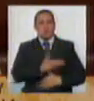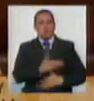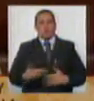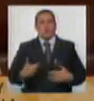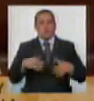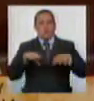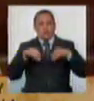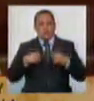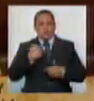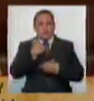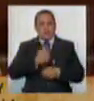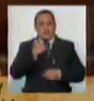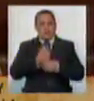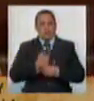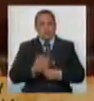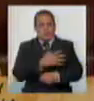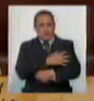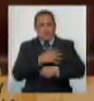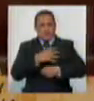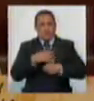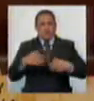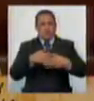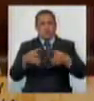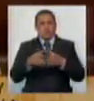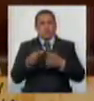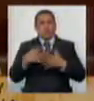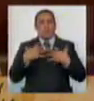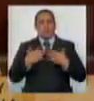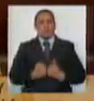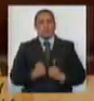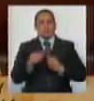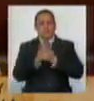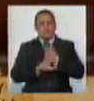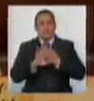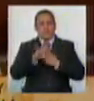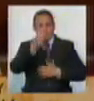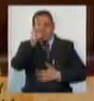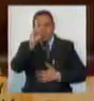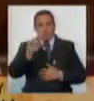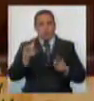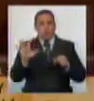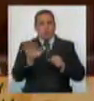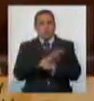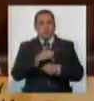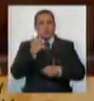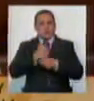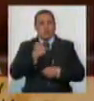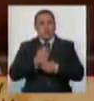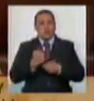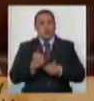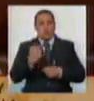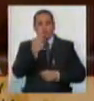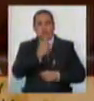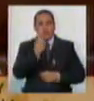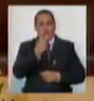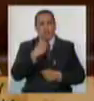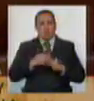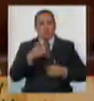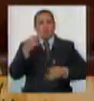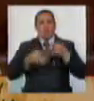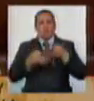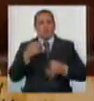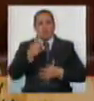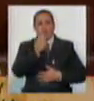asumió la tarea de fortalecer el equipo de la defensa peruana. La totalidad de las acciones orales o audiencias